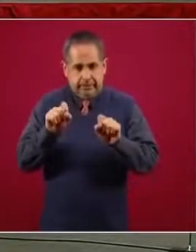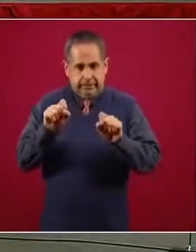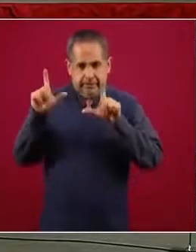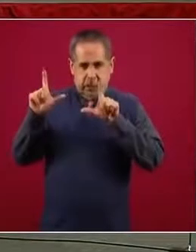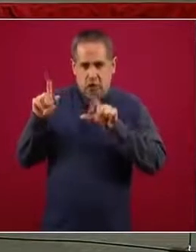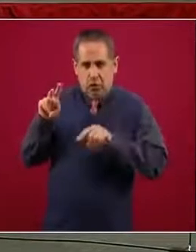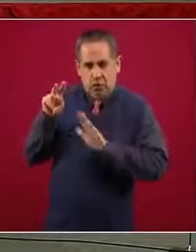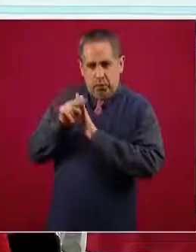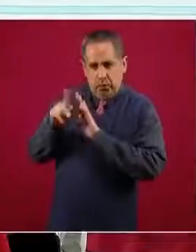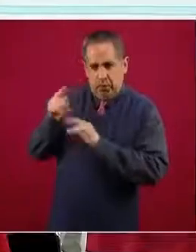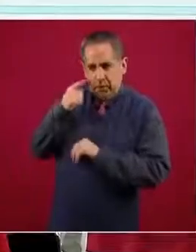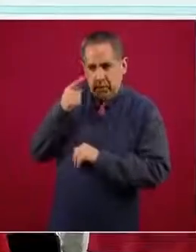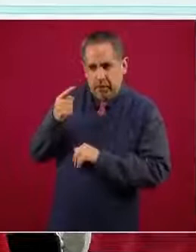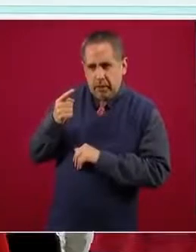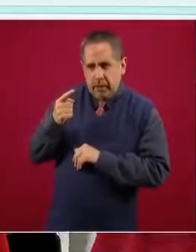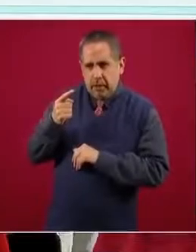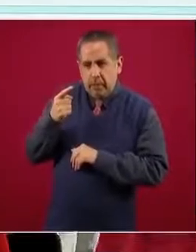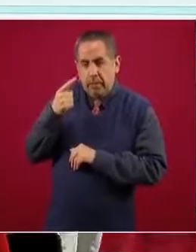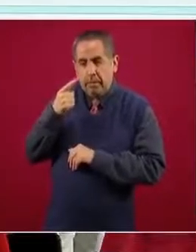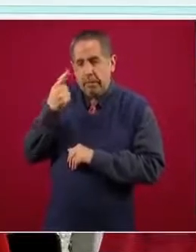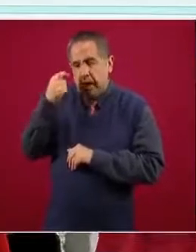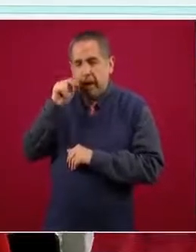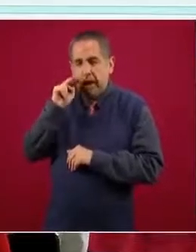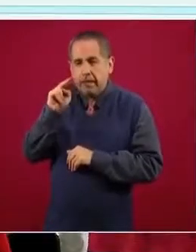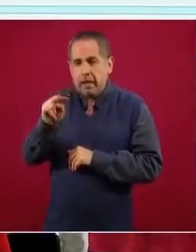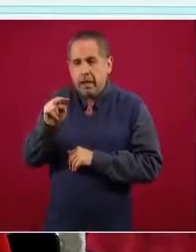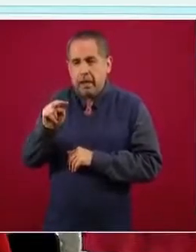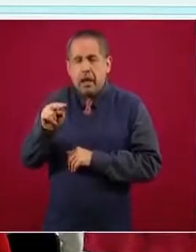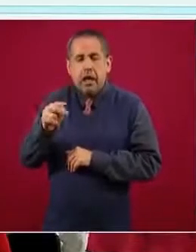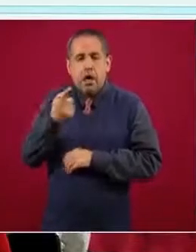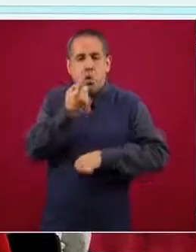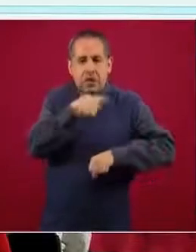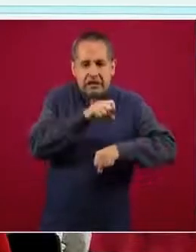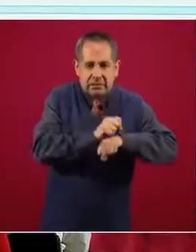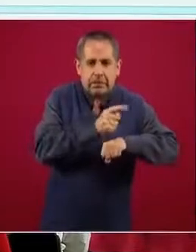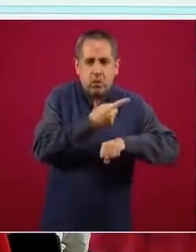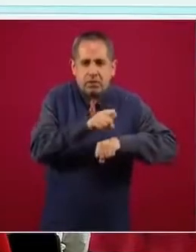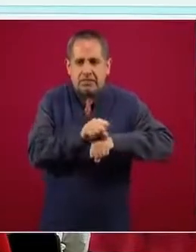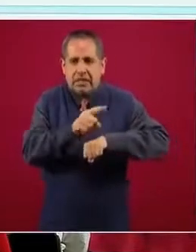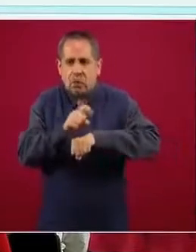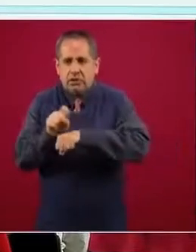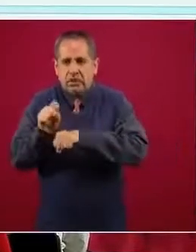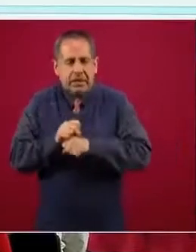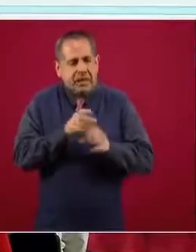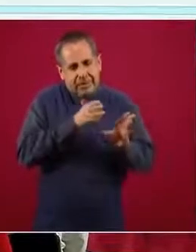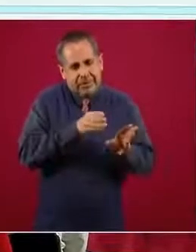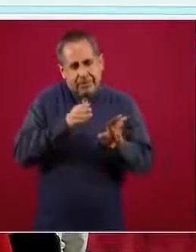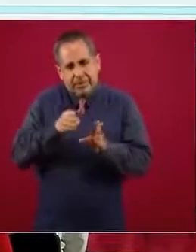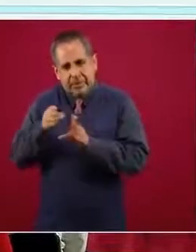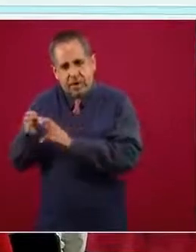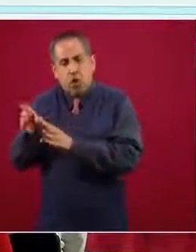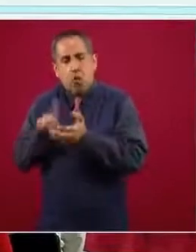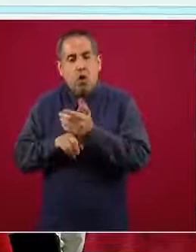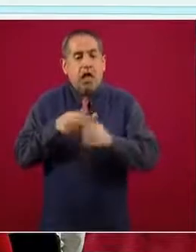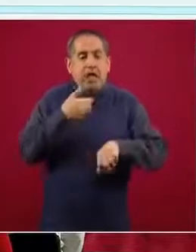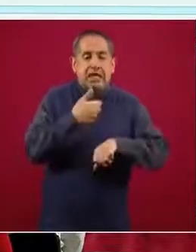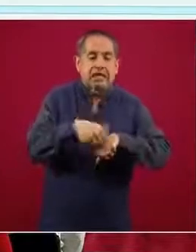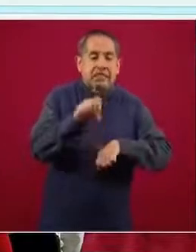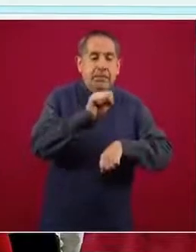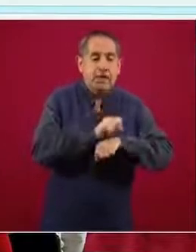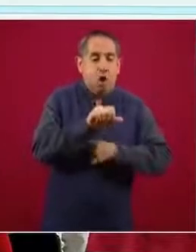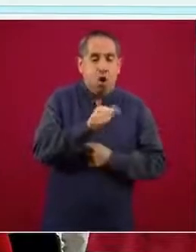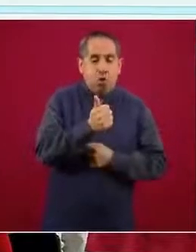precisamente está representada para cada una de las semanas epidemiológicas que se están midiendo, que es de la 11 a